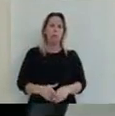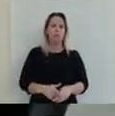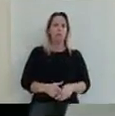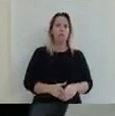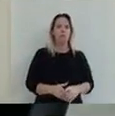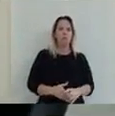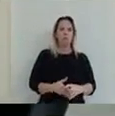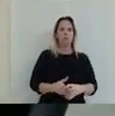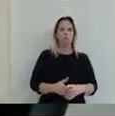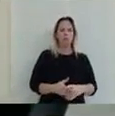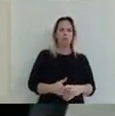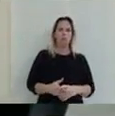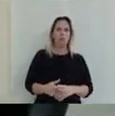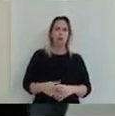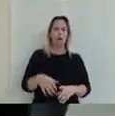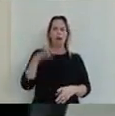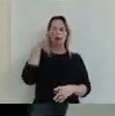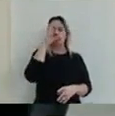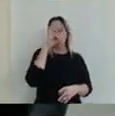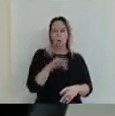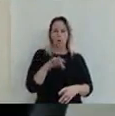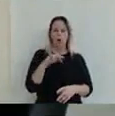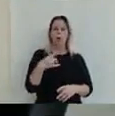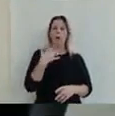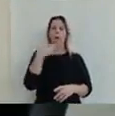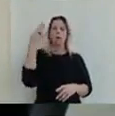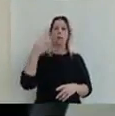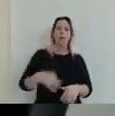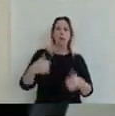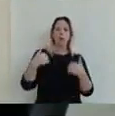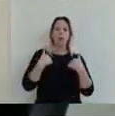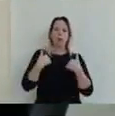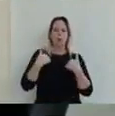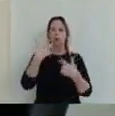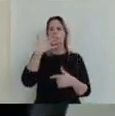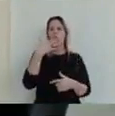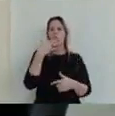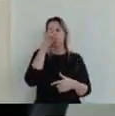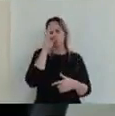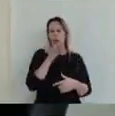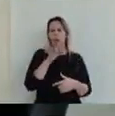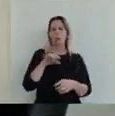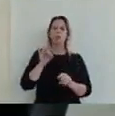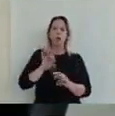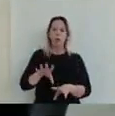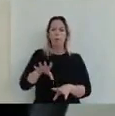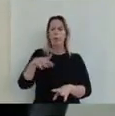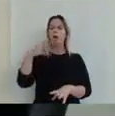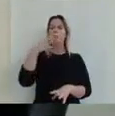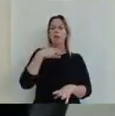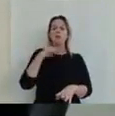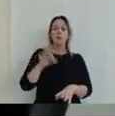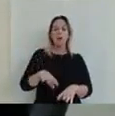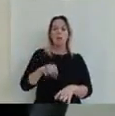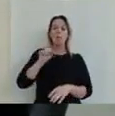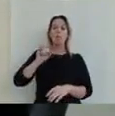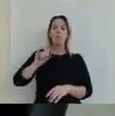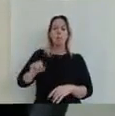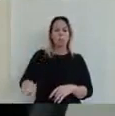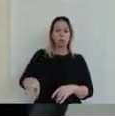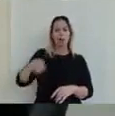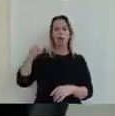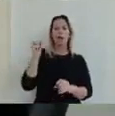encima de lo que es la decisión que entendemos perfectamente, tanto a nivel nacional por el presidente de la Nación, a nivel provincial por el